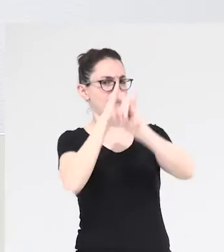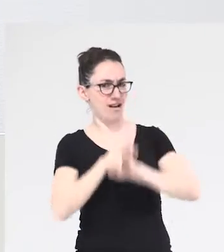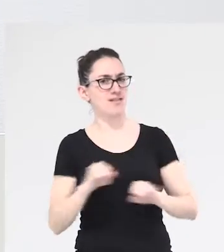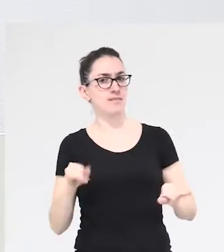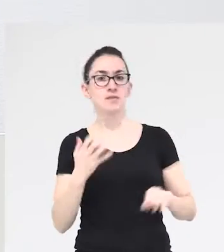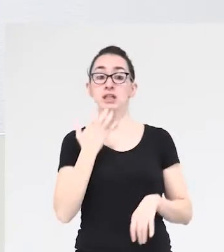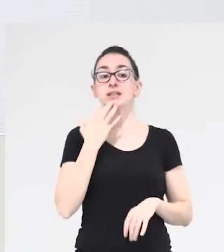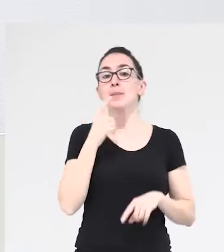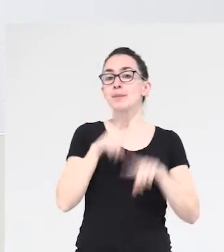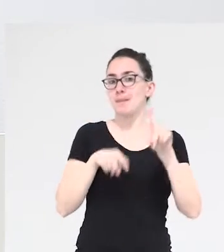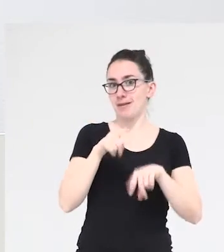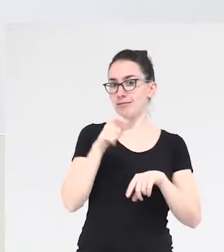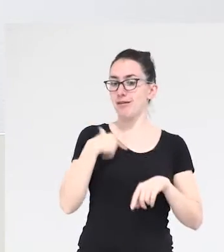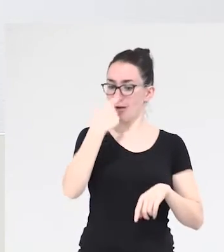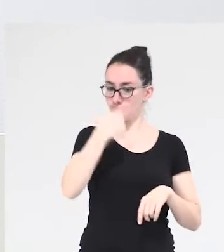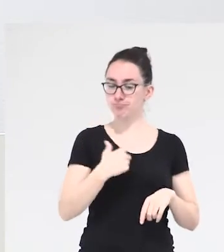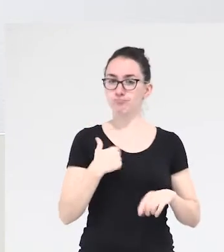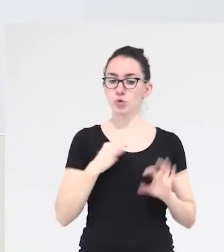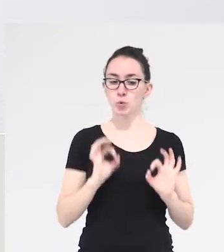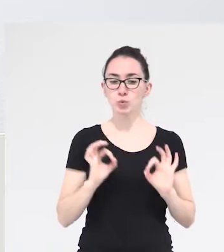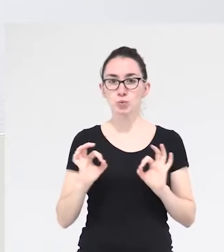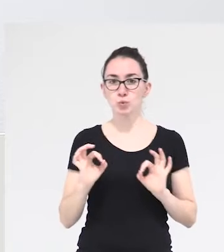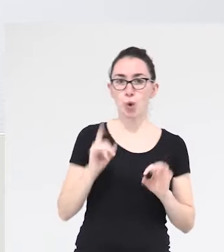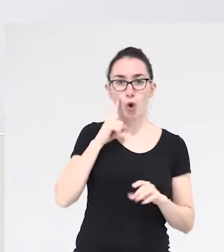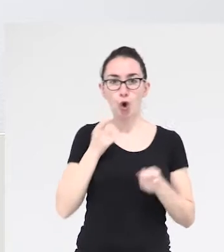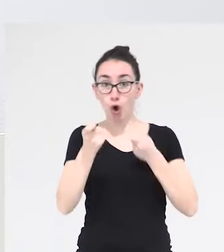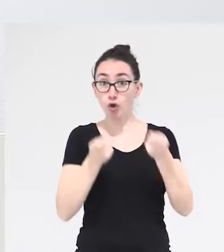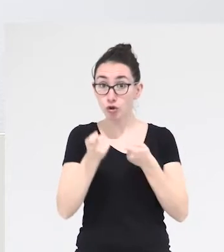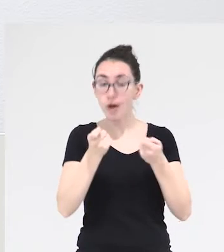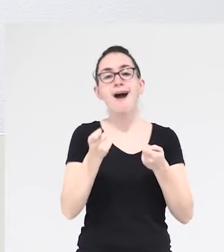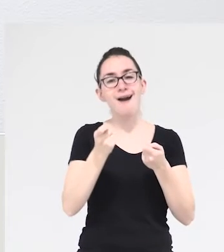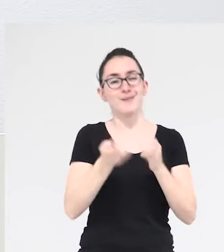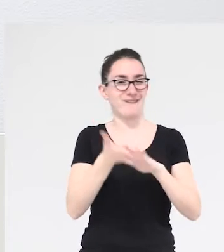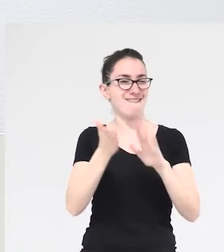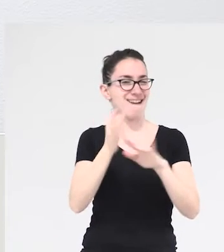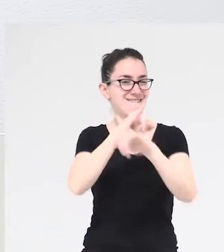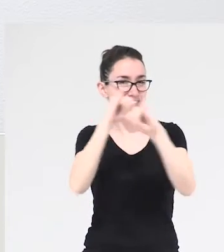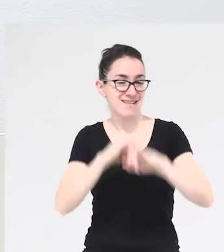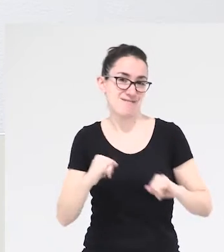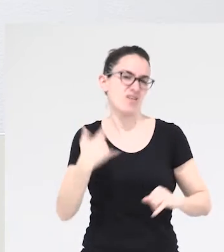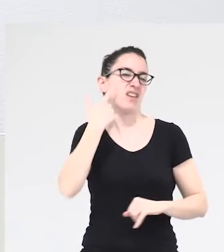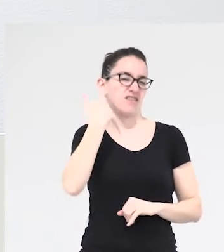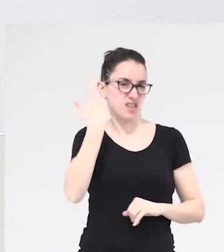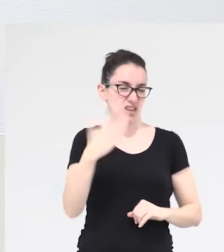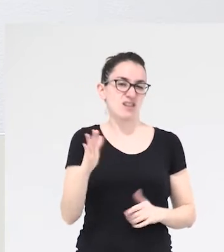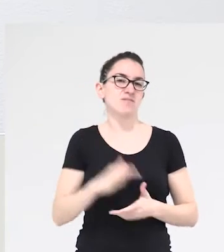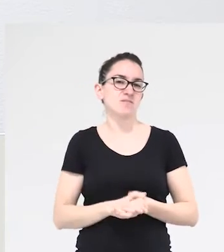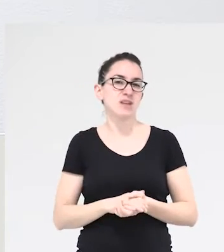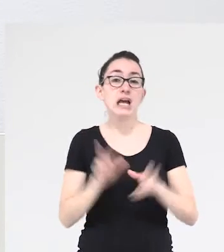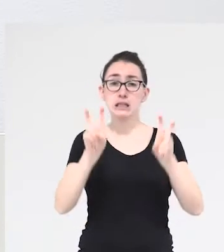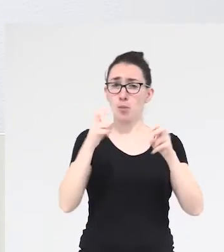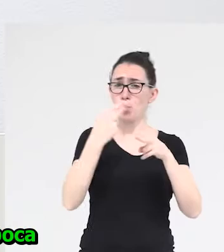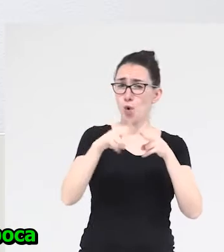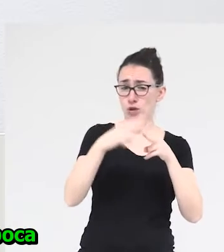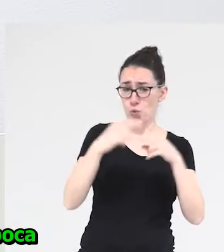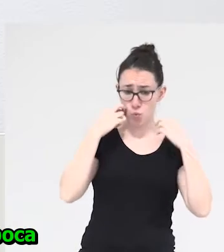recatado, o sea, si has logrado moderar, ¿no? Si has logrado moderarte. Fíjense que creo que las cosas a nivel de políticas